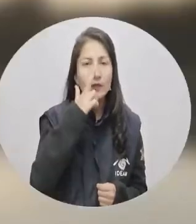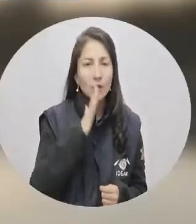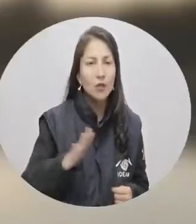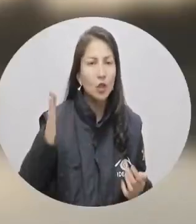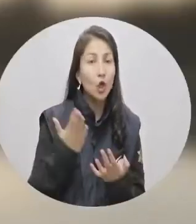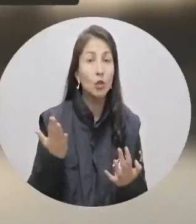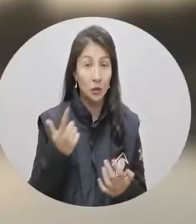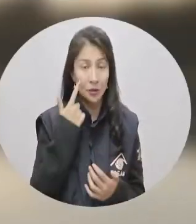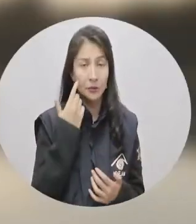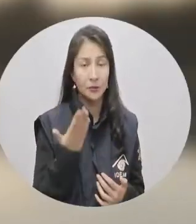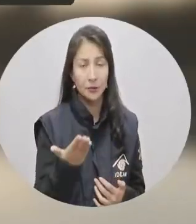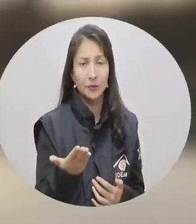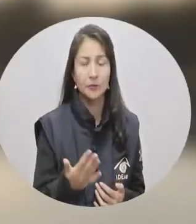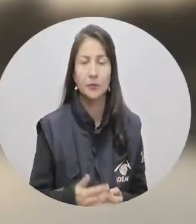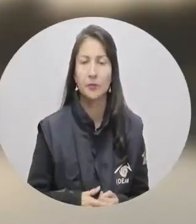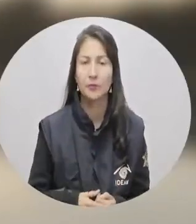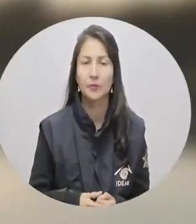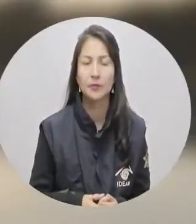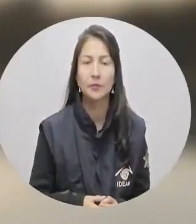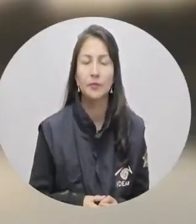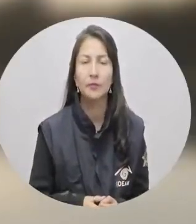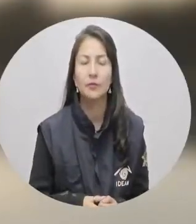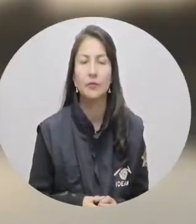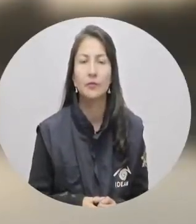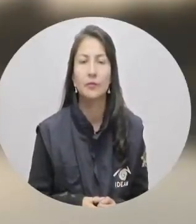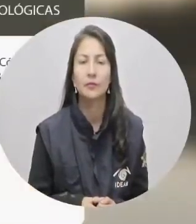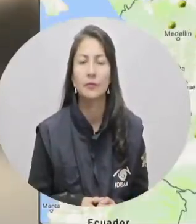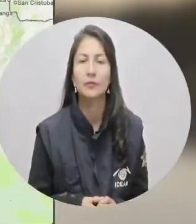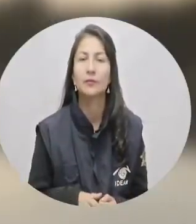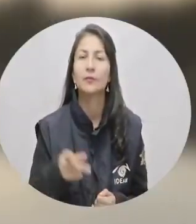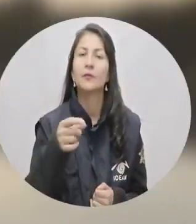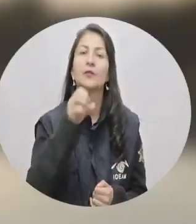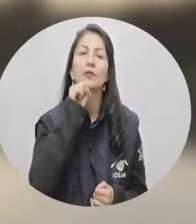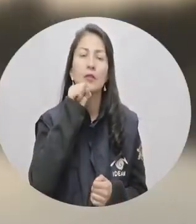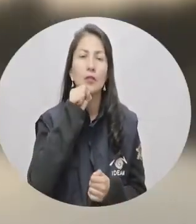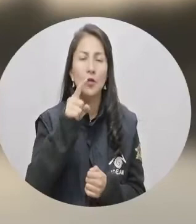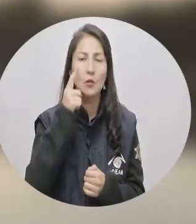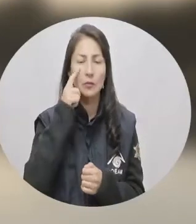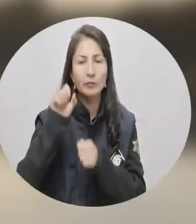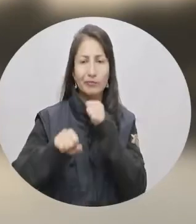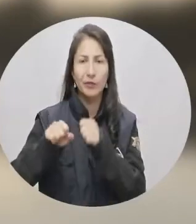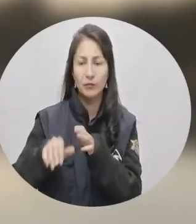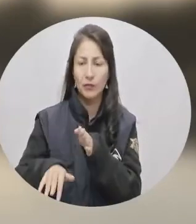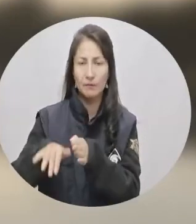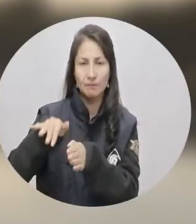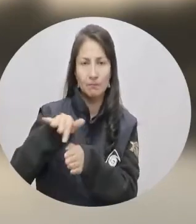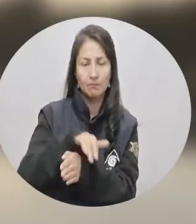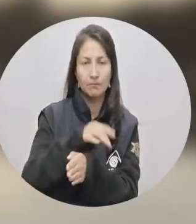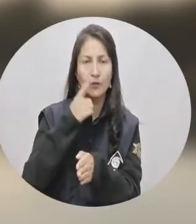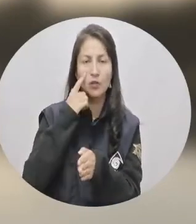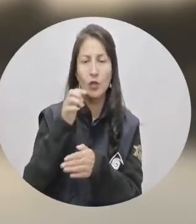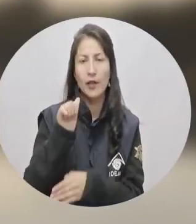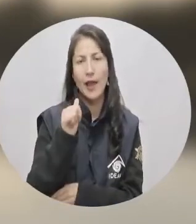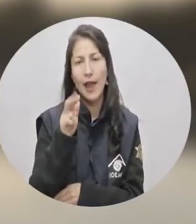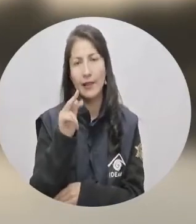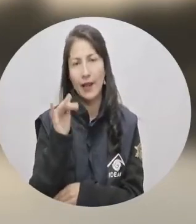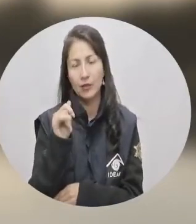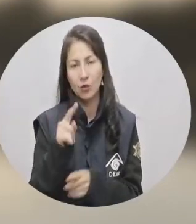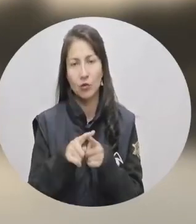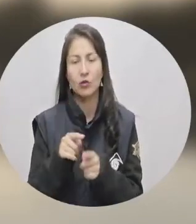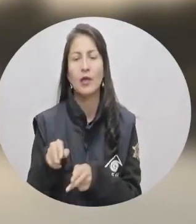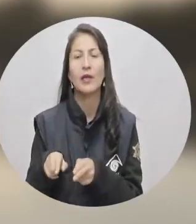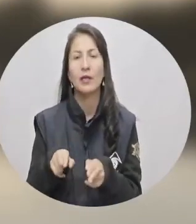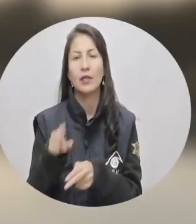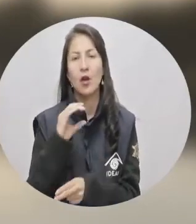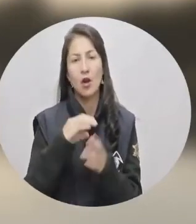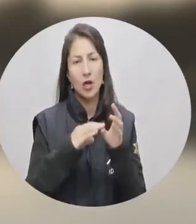Ahora, mucha atención a las principales alertas para hoy a nivel nacional. Alerta naranja por posibles crecientes en afluentes del Atrato,